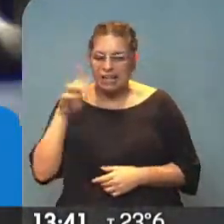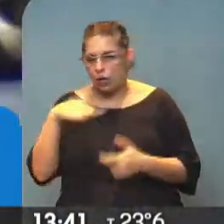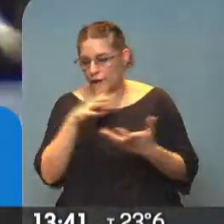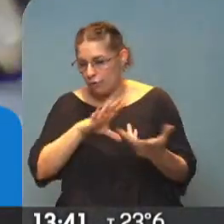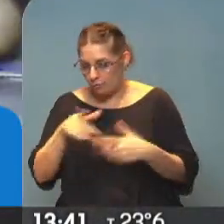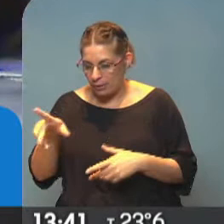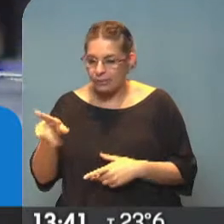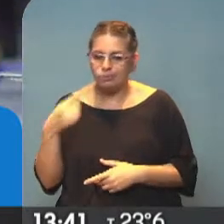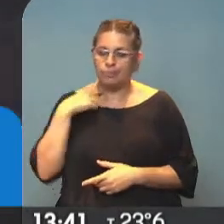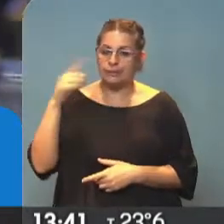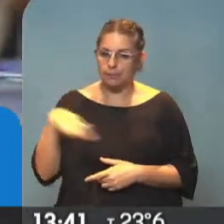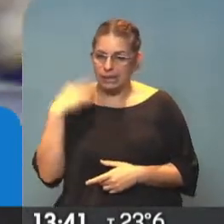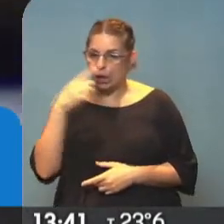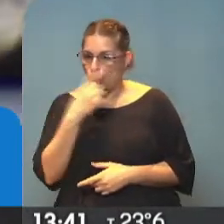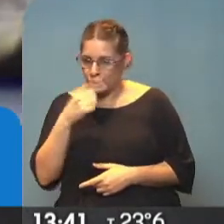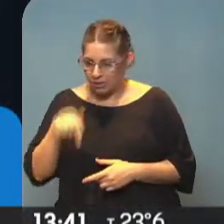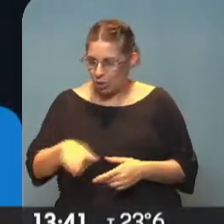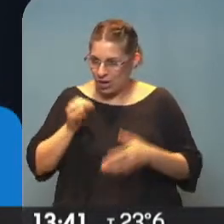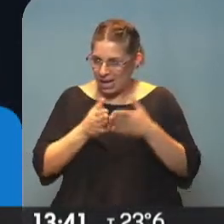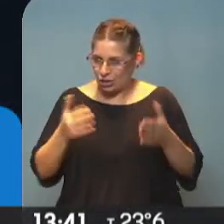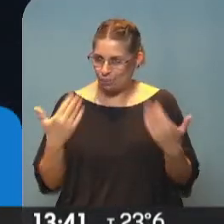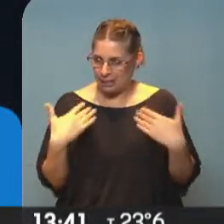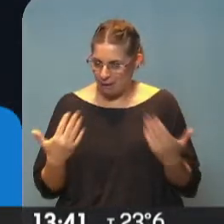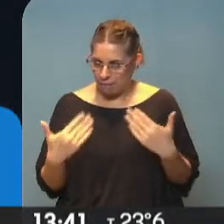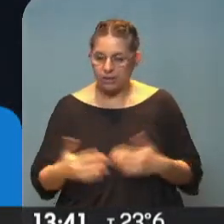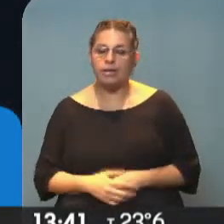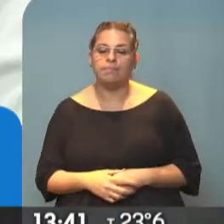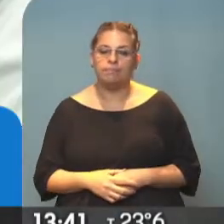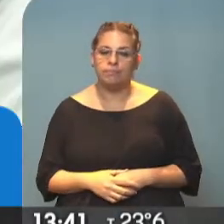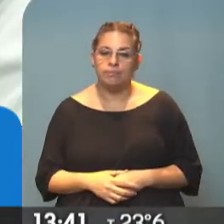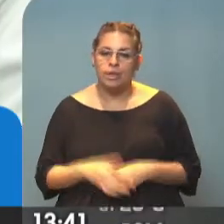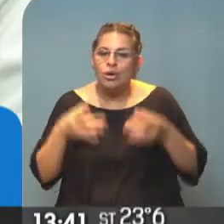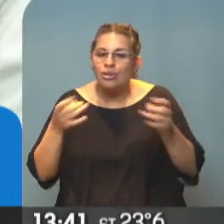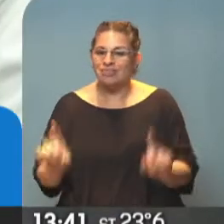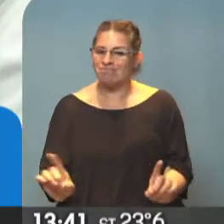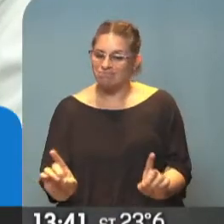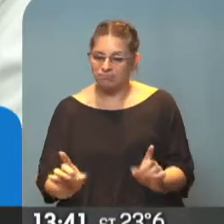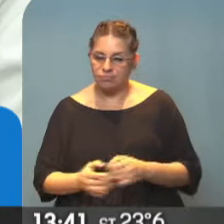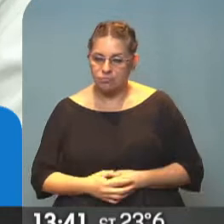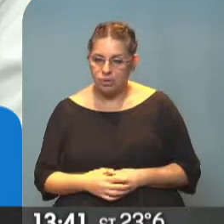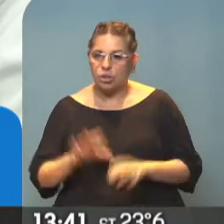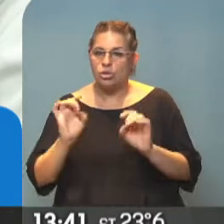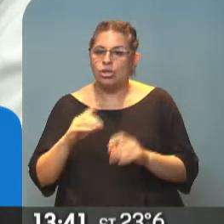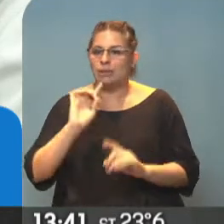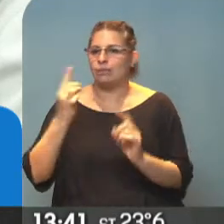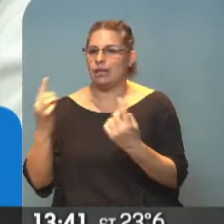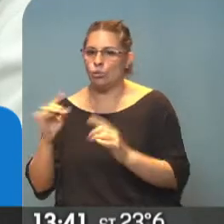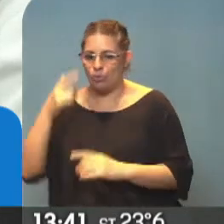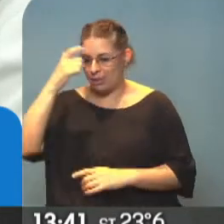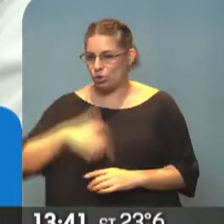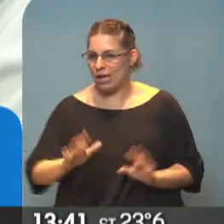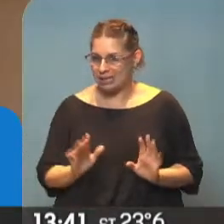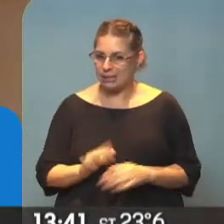forma de conjuntivitis de esta época del año, de primavera, esa, bueno, no tiene contagios por una individualidad de las